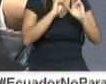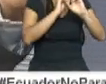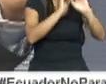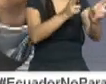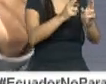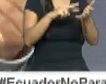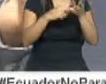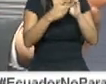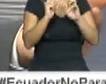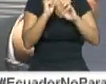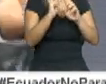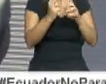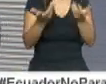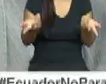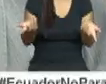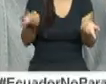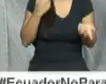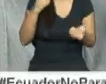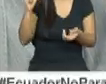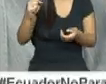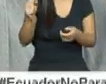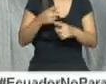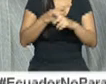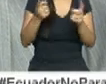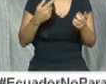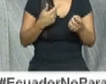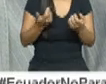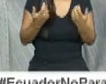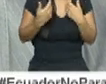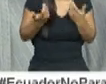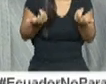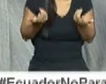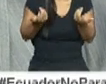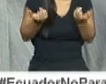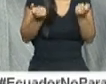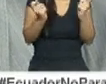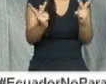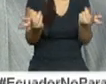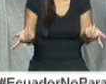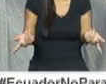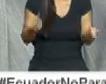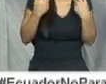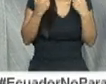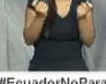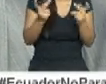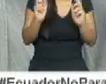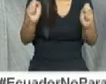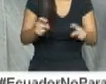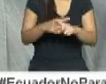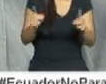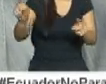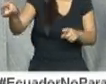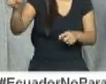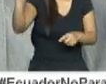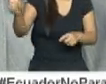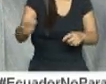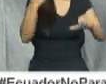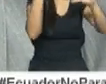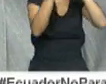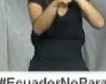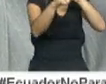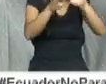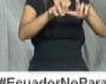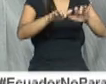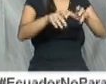de la sí, República, sí, con mentiroso, este tipo de, ¿no?, de comentarios. Pero se expuso también, de cierta manera, creo yo. Uh-huh. O sea, es un tema muy